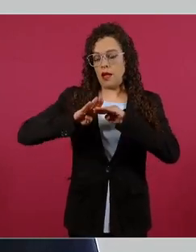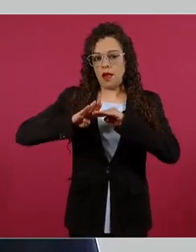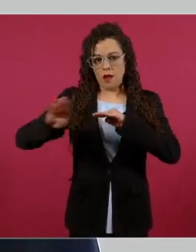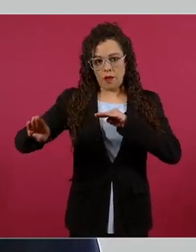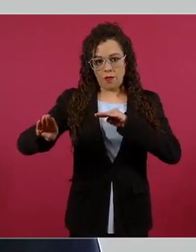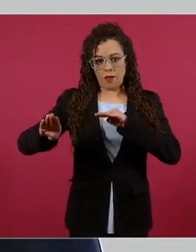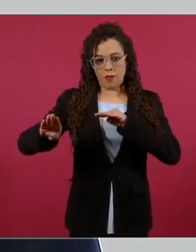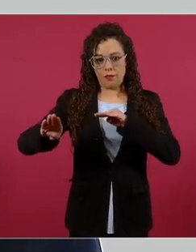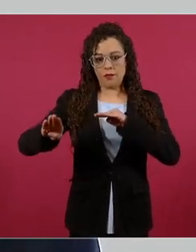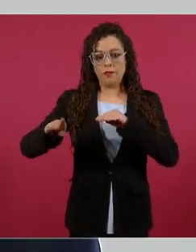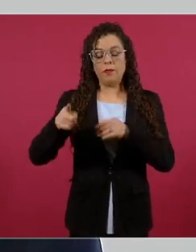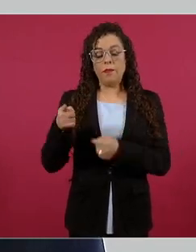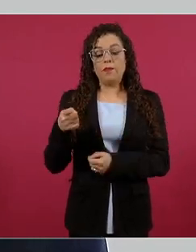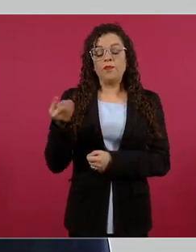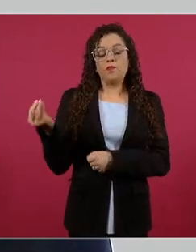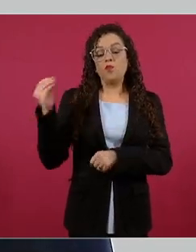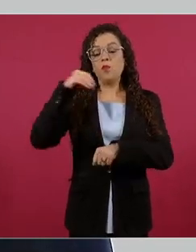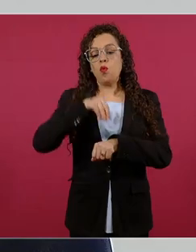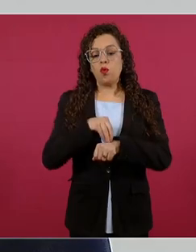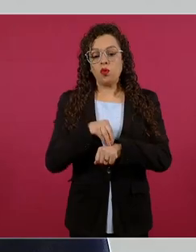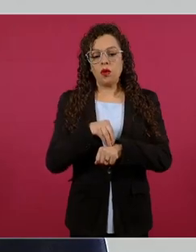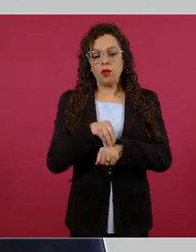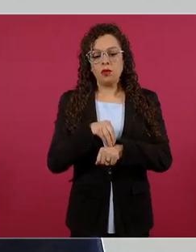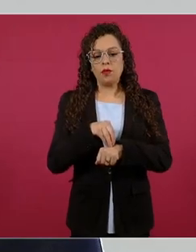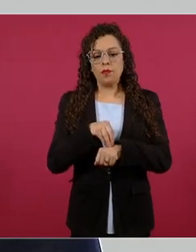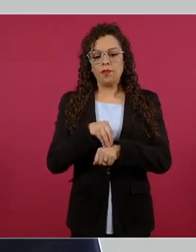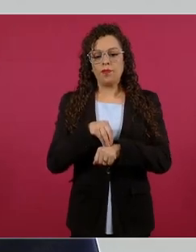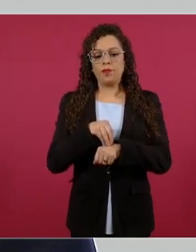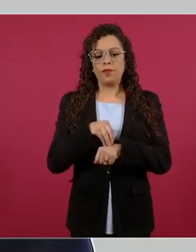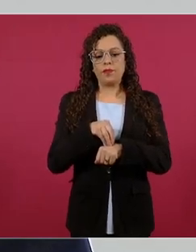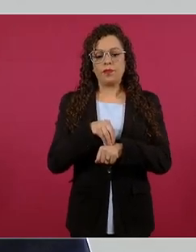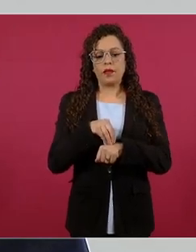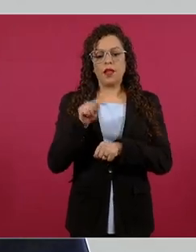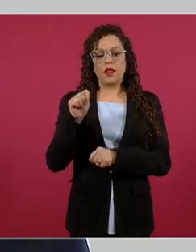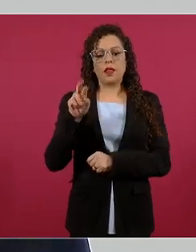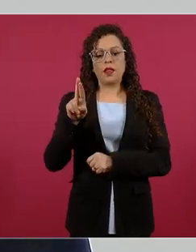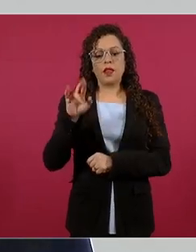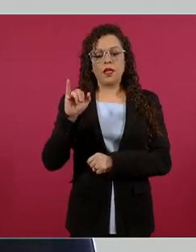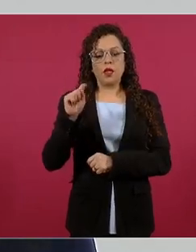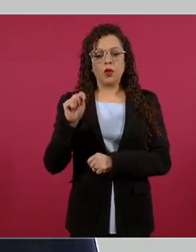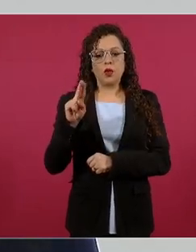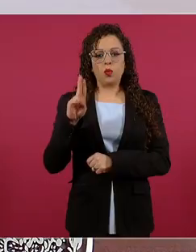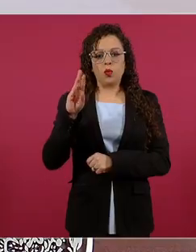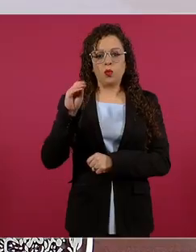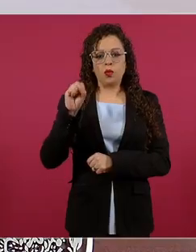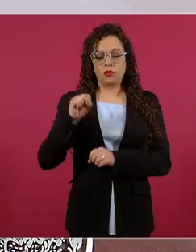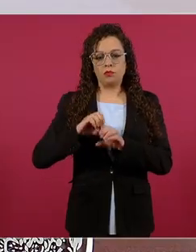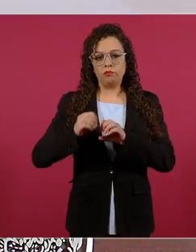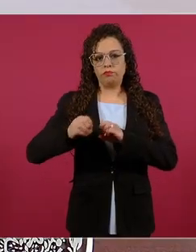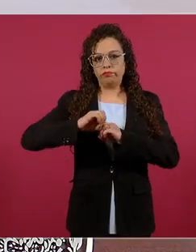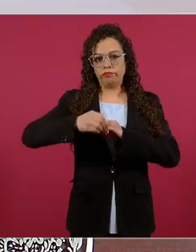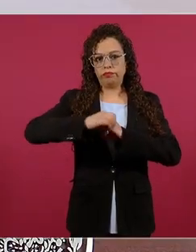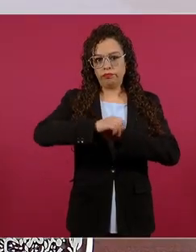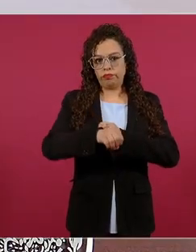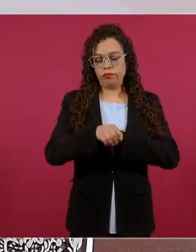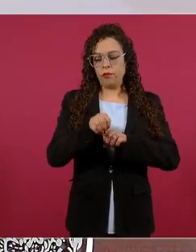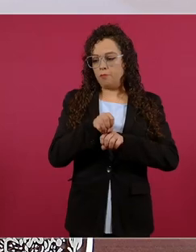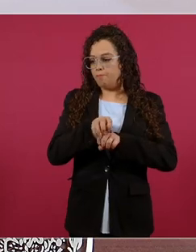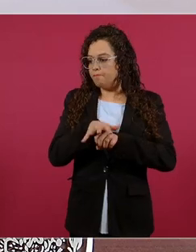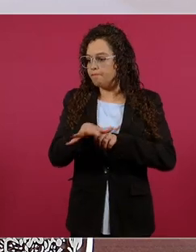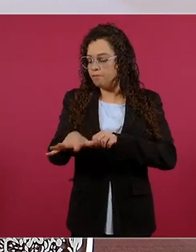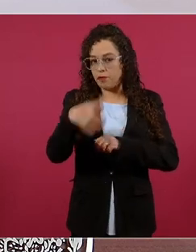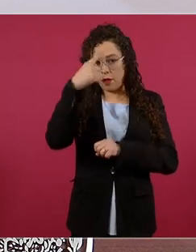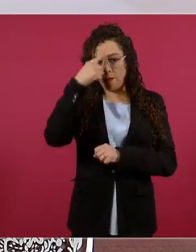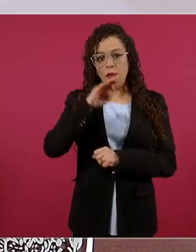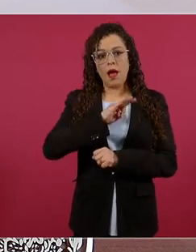vía, donde se van a instalar tritubos con 144 hilos de fibra óptica para darle conectividad a los puertos,